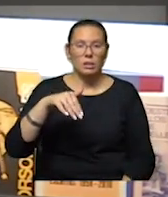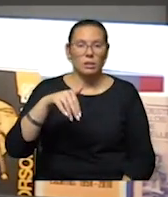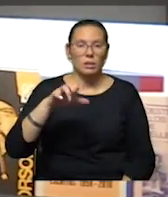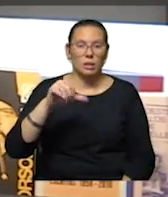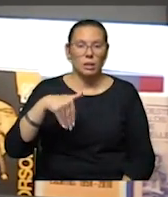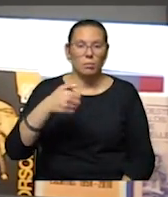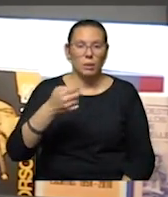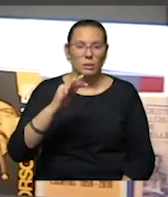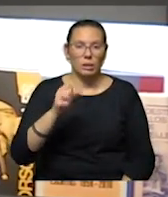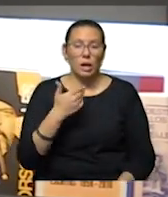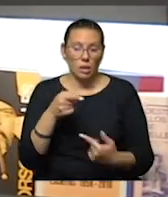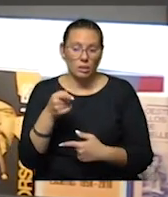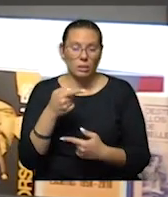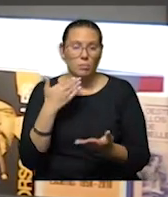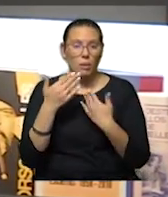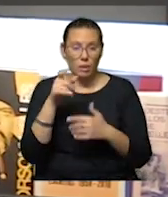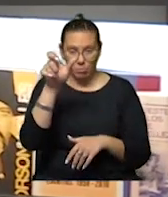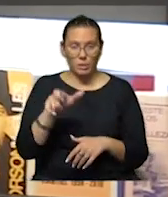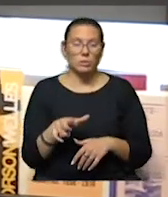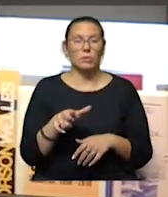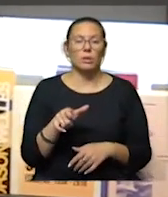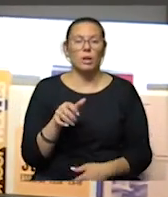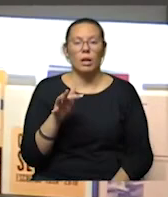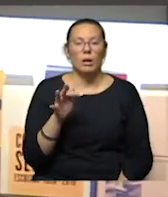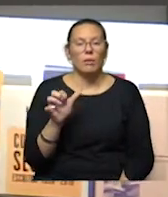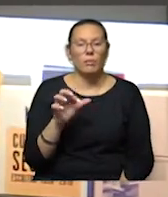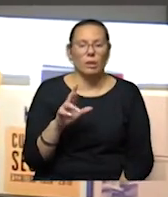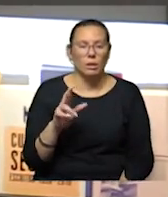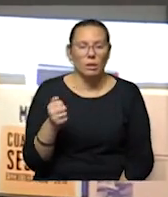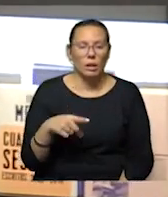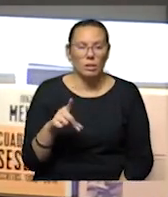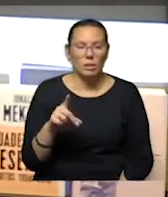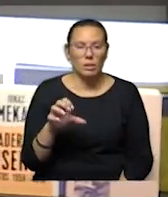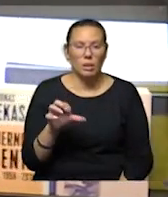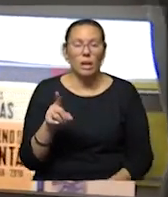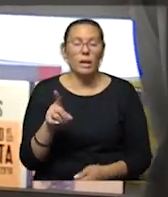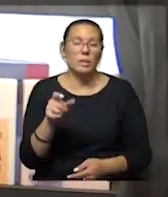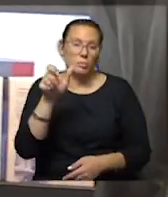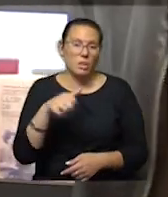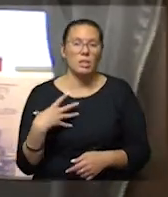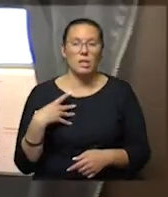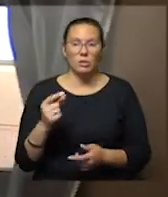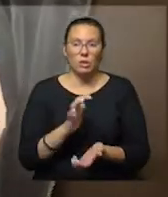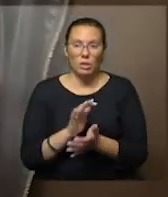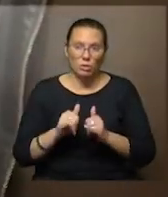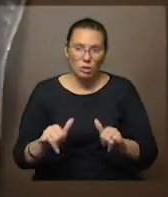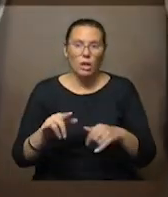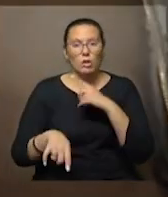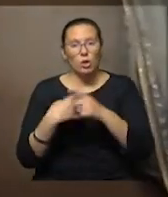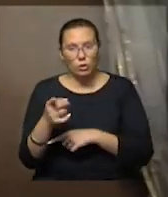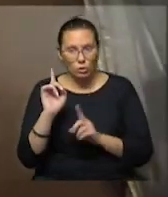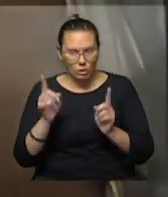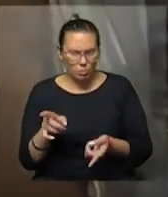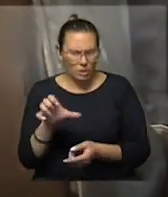esto y para hablar de eso de eso estoy con Martín Fernández que es este el director editorial de Home y tengo entendido que de otra